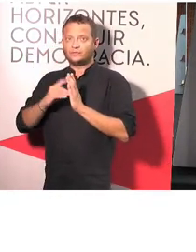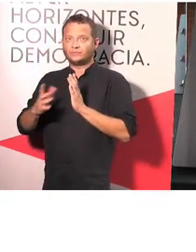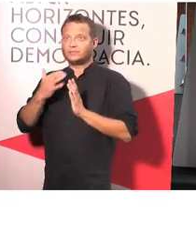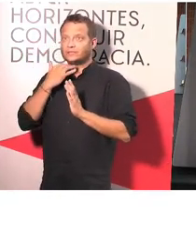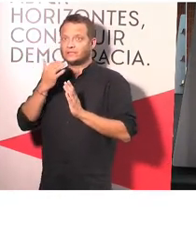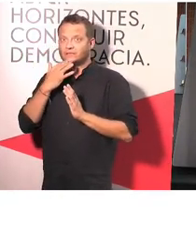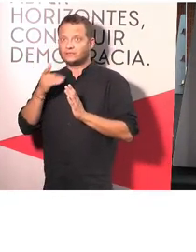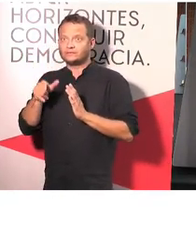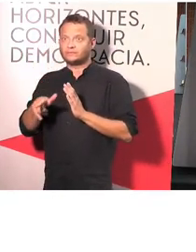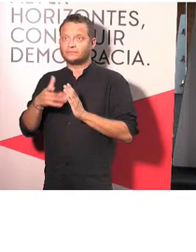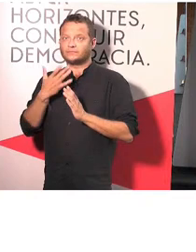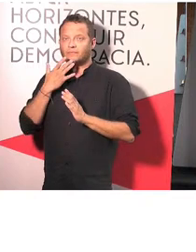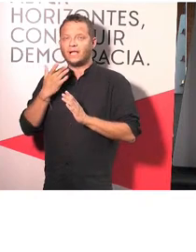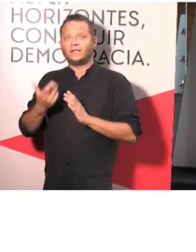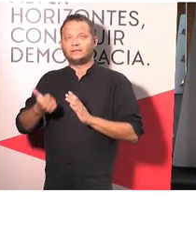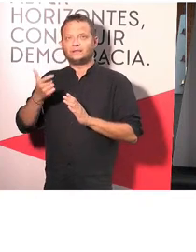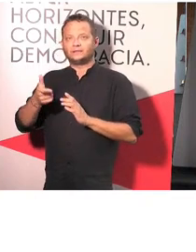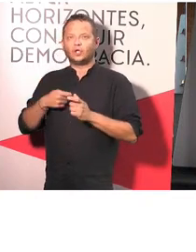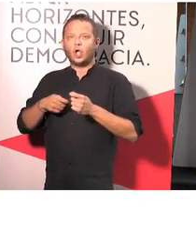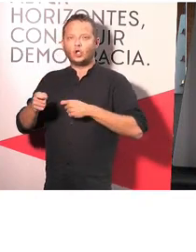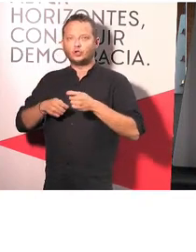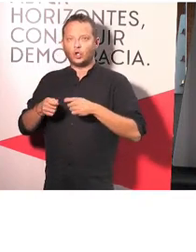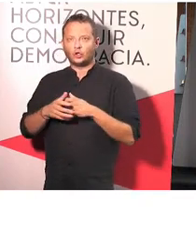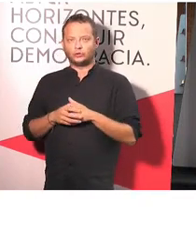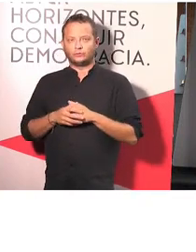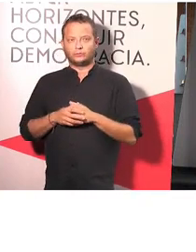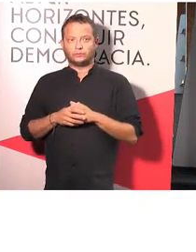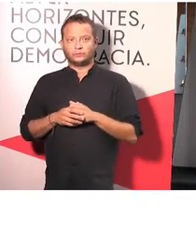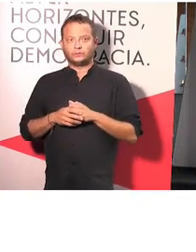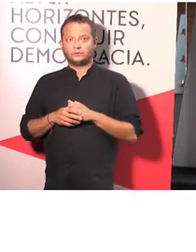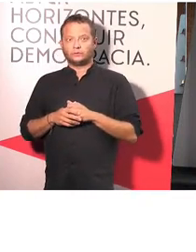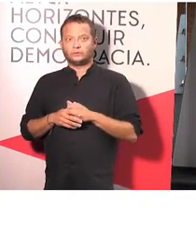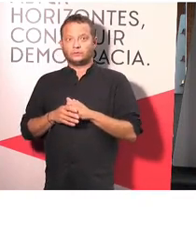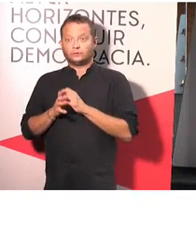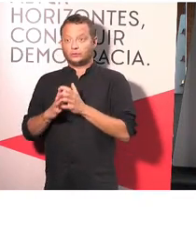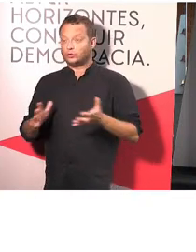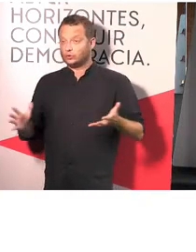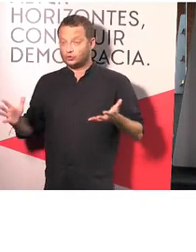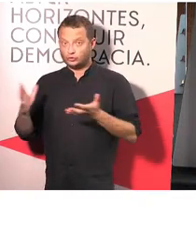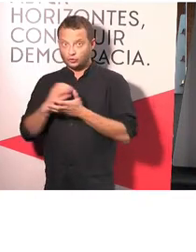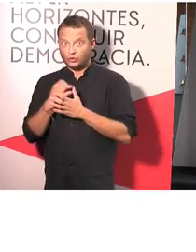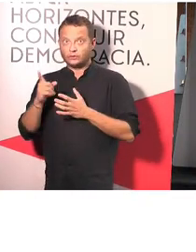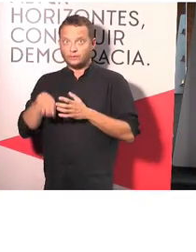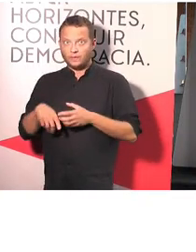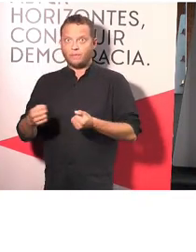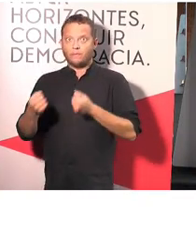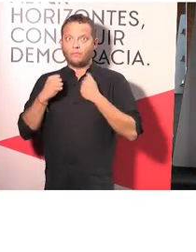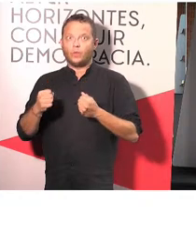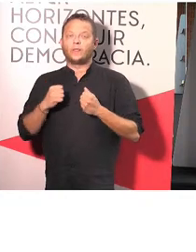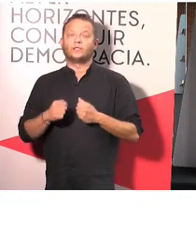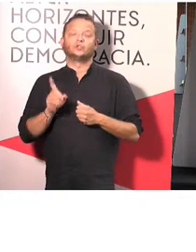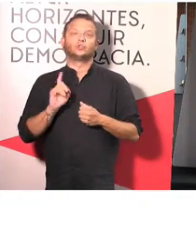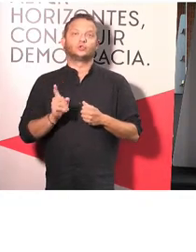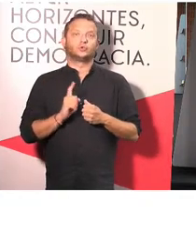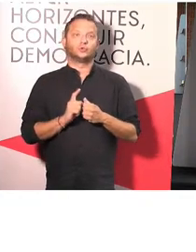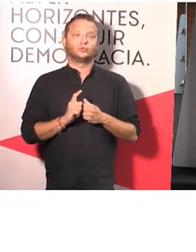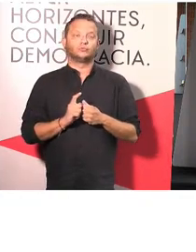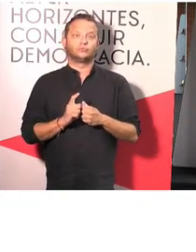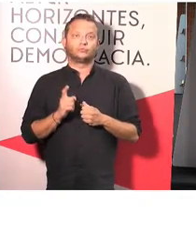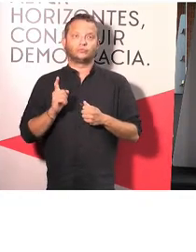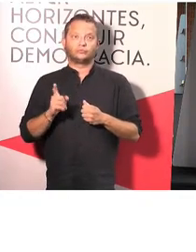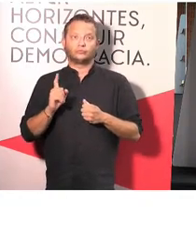prácticamente tiene una dinámica extraccionista y de control, ¿no? Y esto tiene muchas implicaciones también a nivel de poder, no solamente